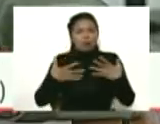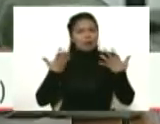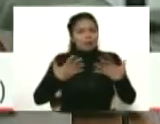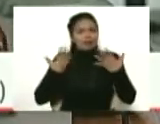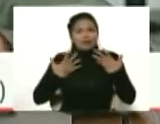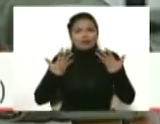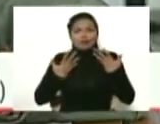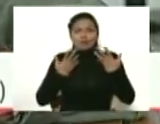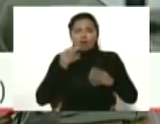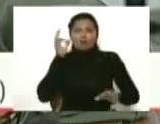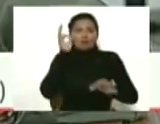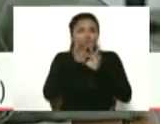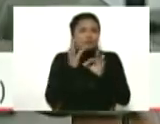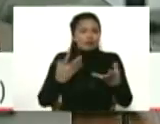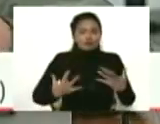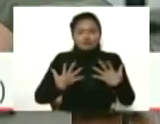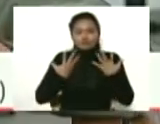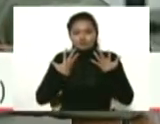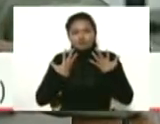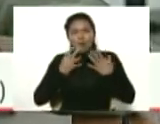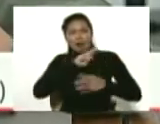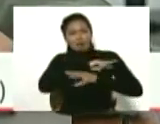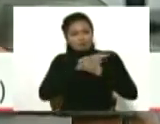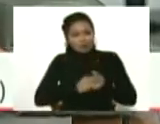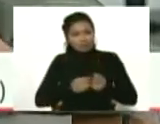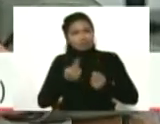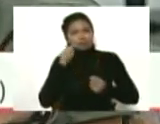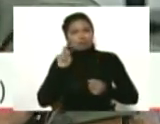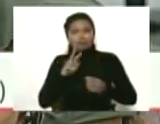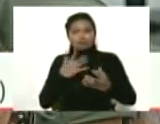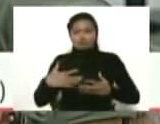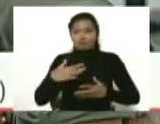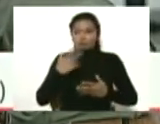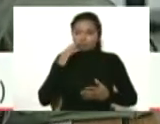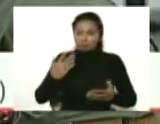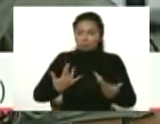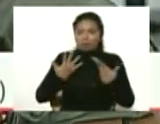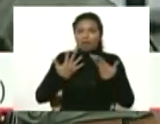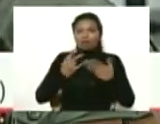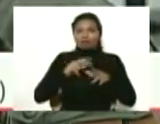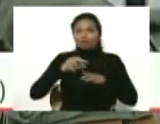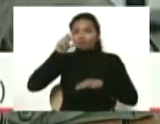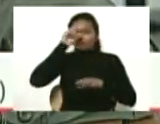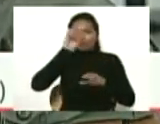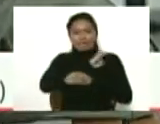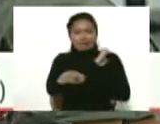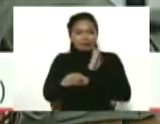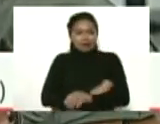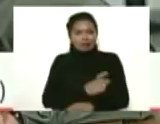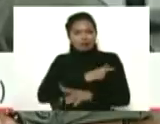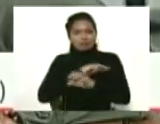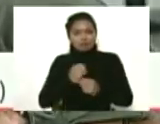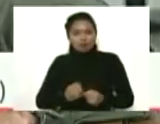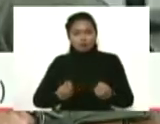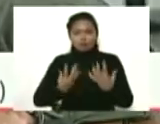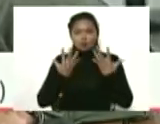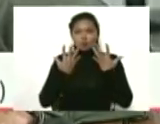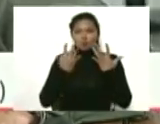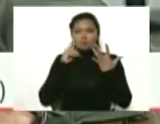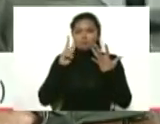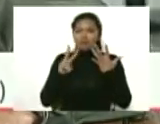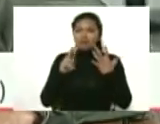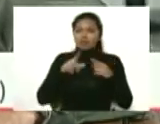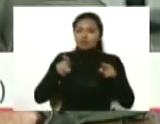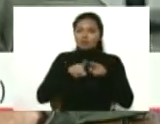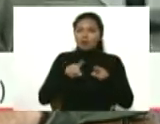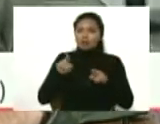una fe, un optimismo, una fuerza que no sé de dónde salía, enérgica, mágica. Y